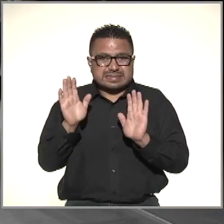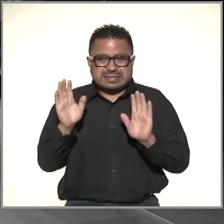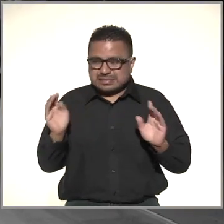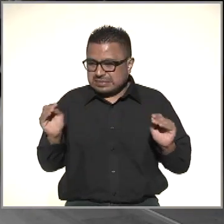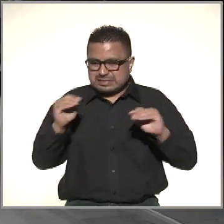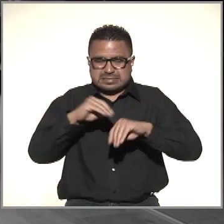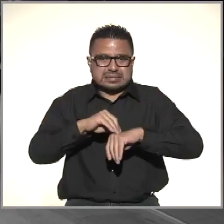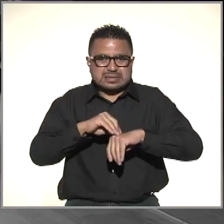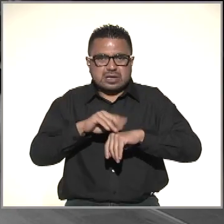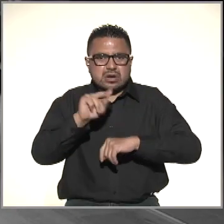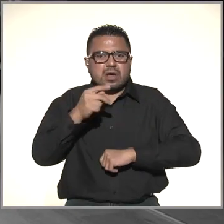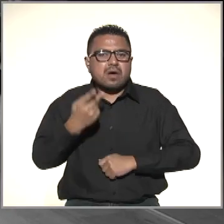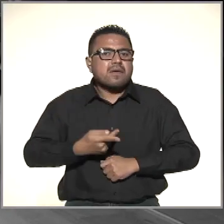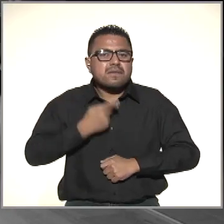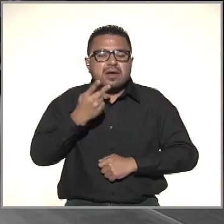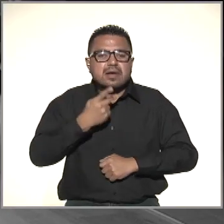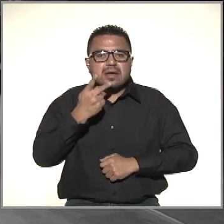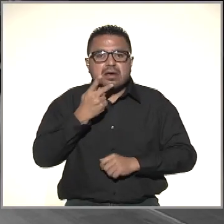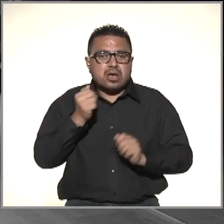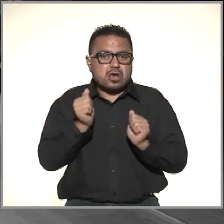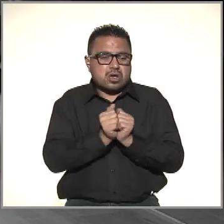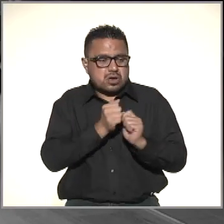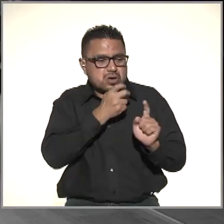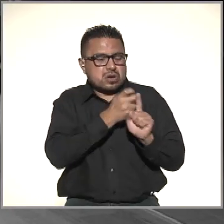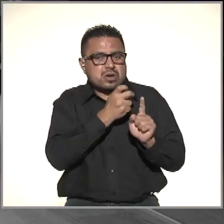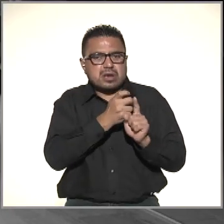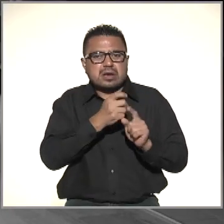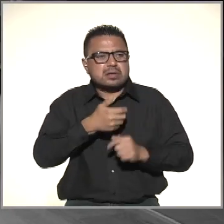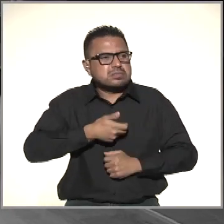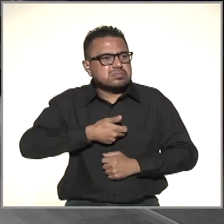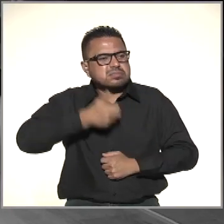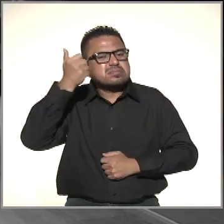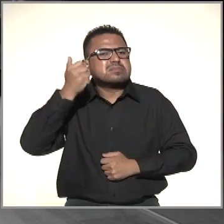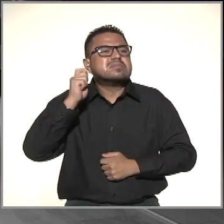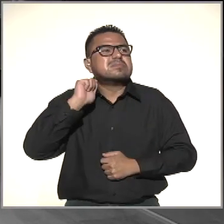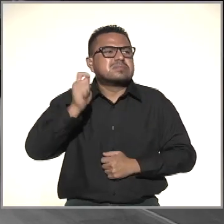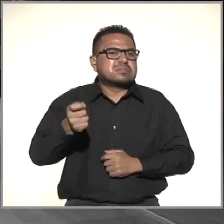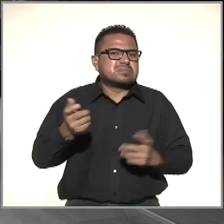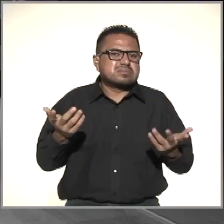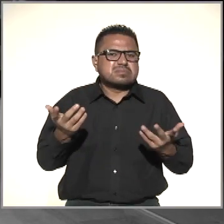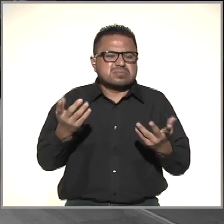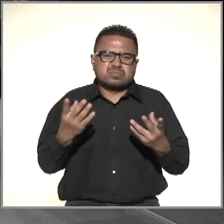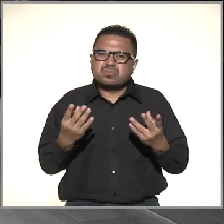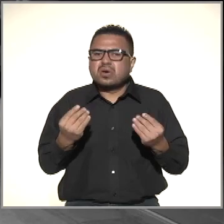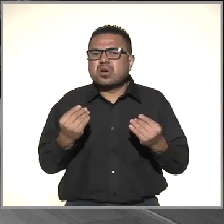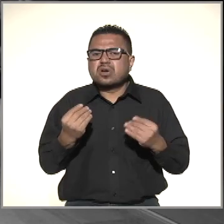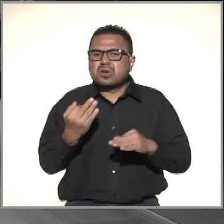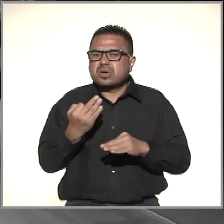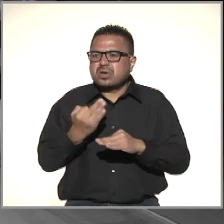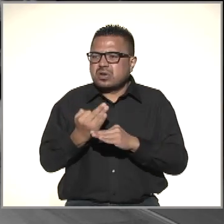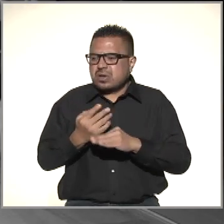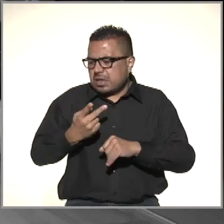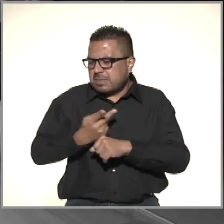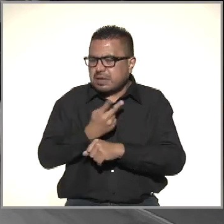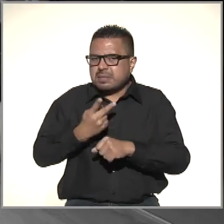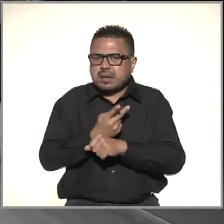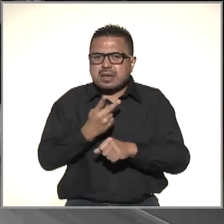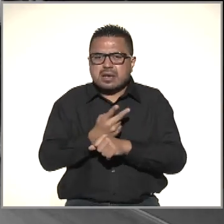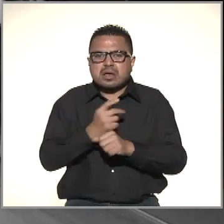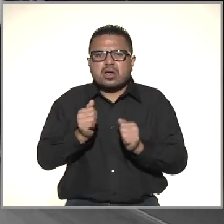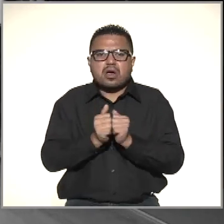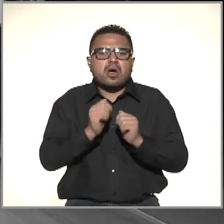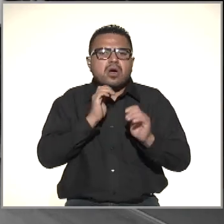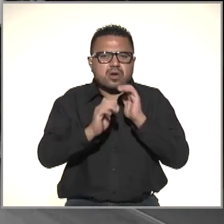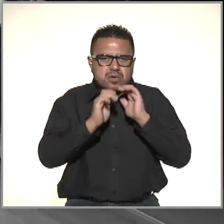viste el lenguaje no verbal. Y con eso están revelando pues mucho de lo que está pasando realmente en la